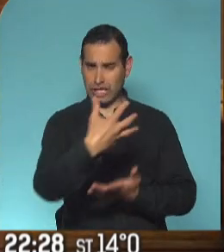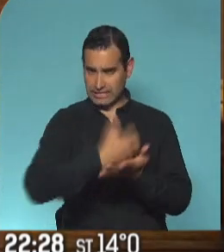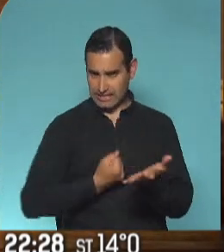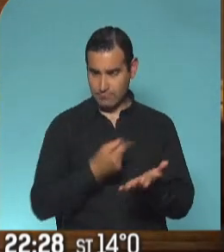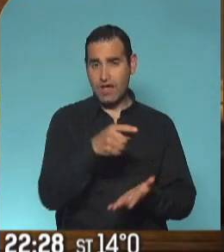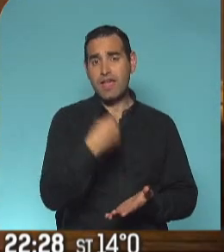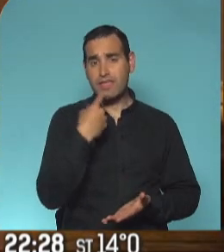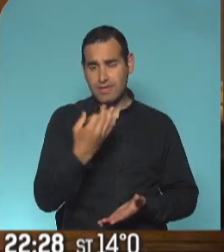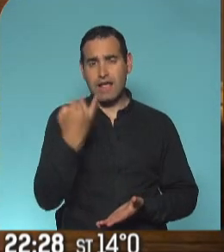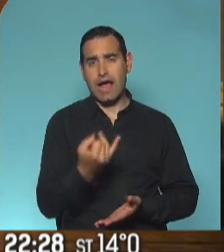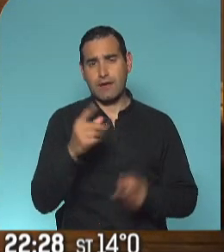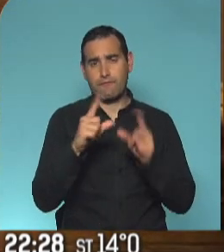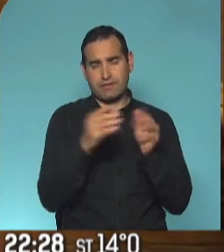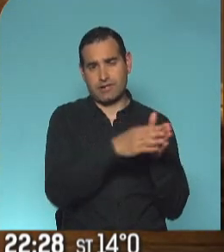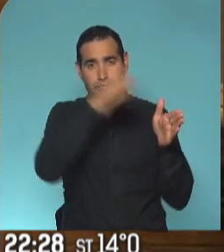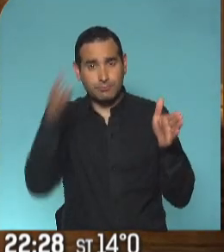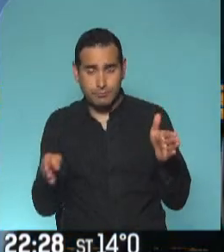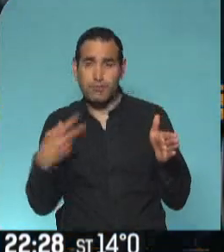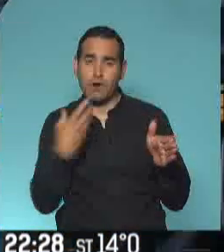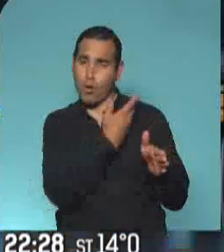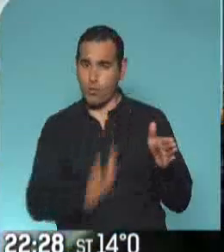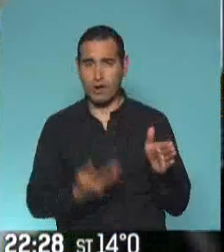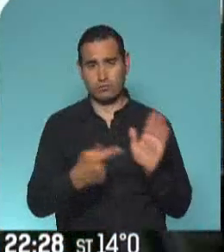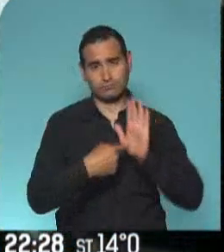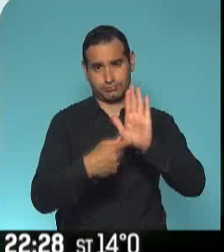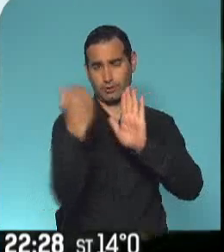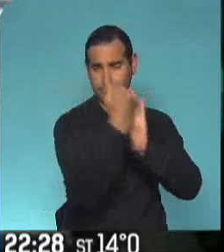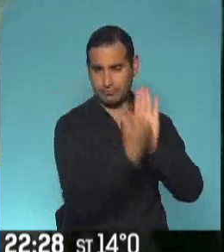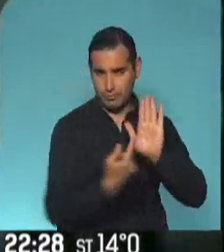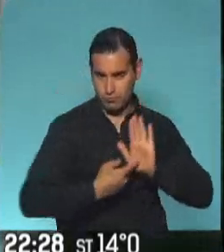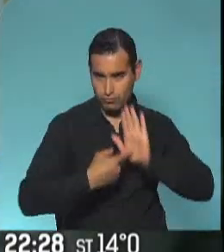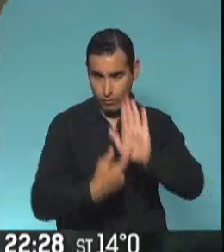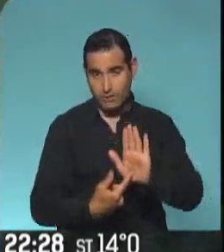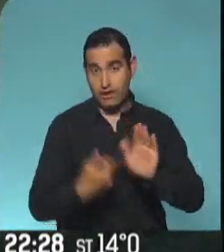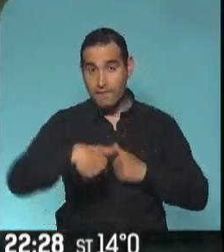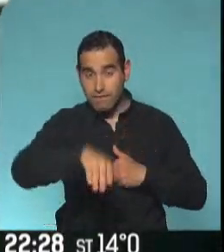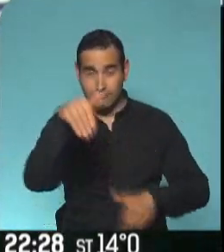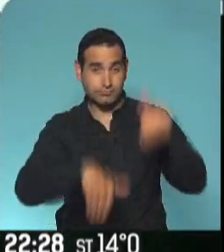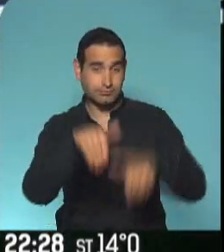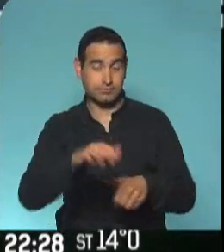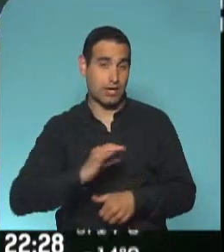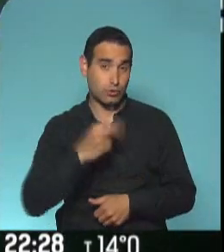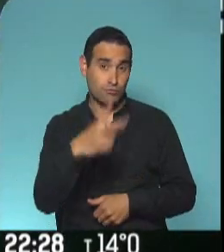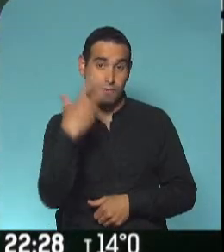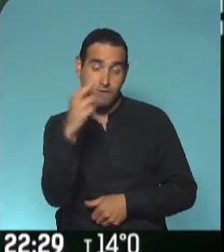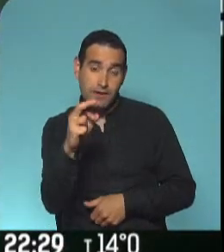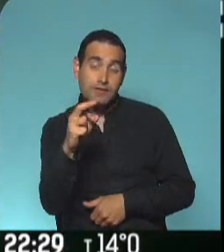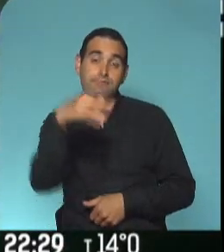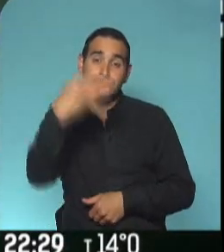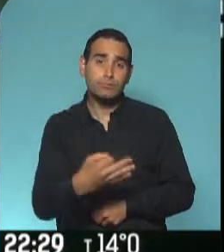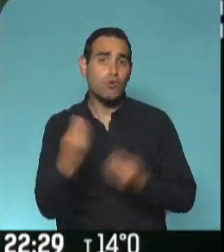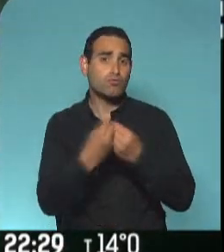plazo perentorio para que la administración garantice esos registros. Con las elecciones presidenciales de 2020 como horizonte,